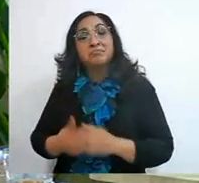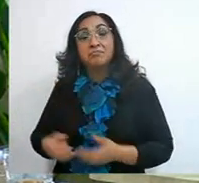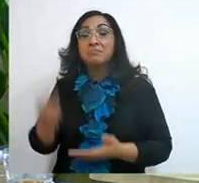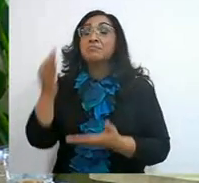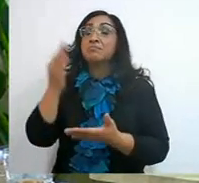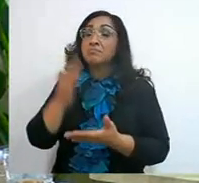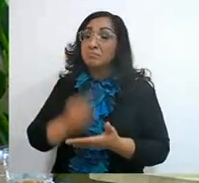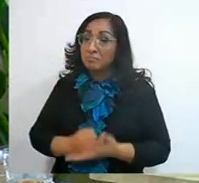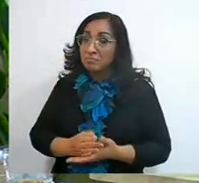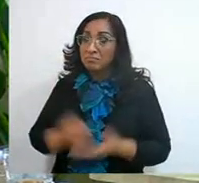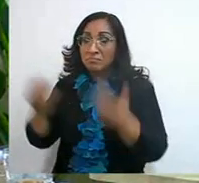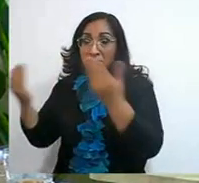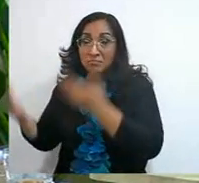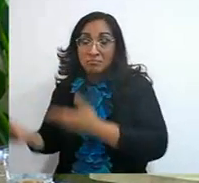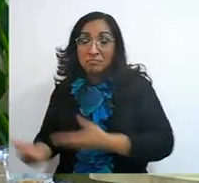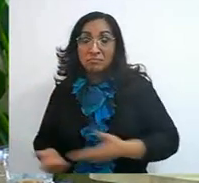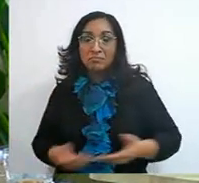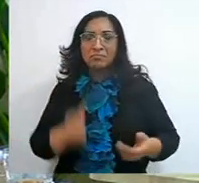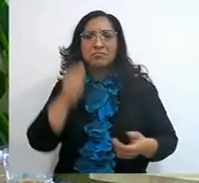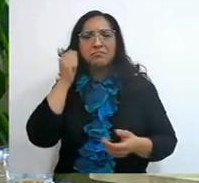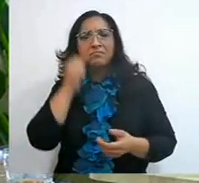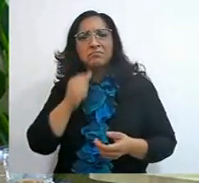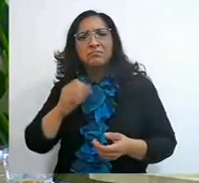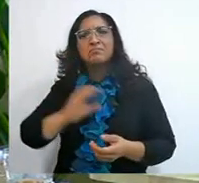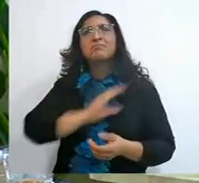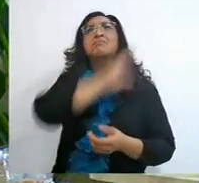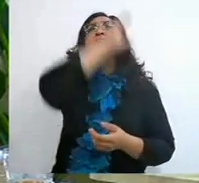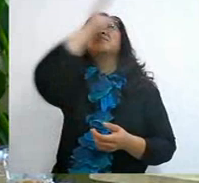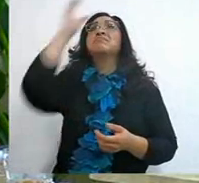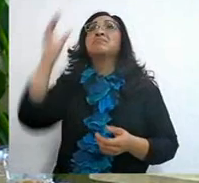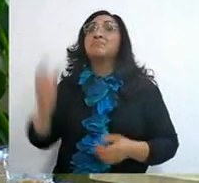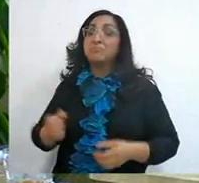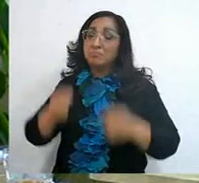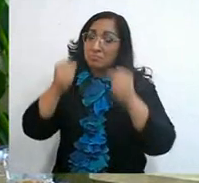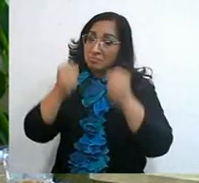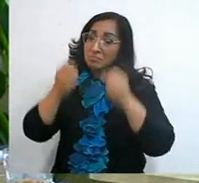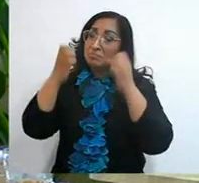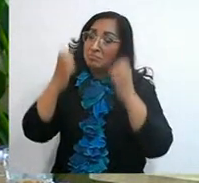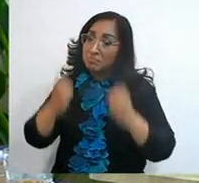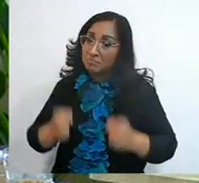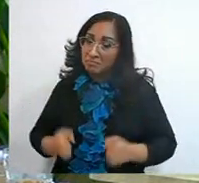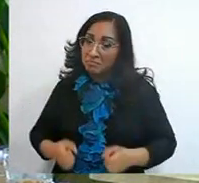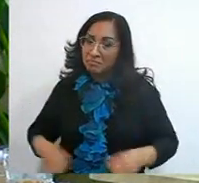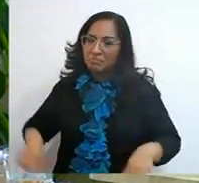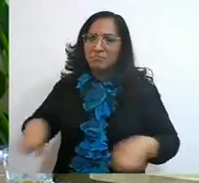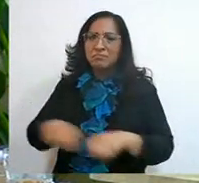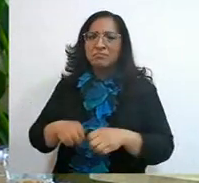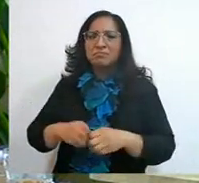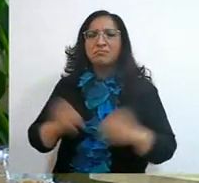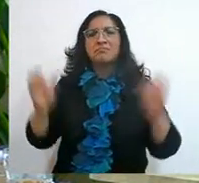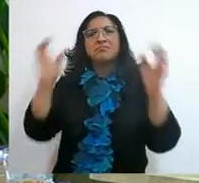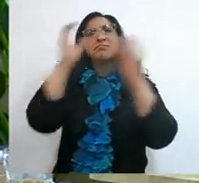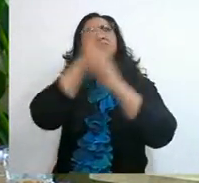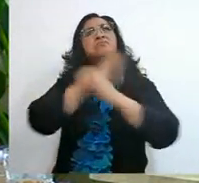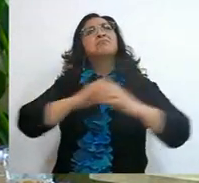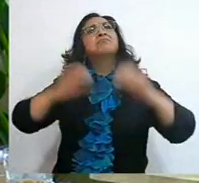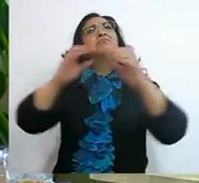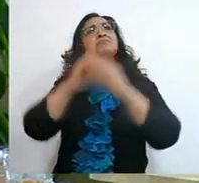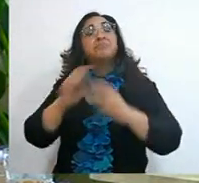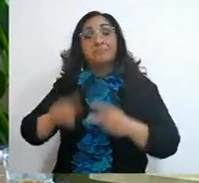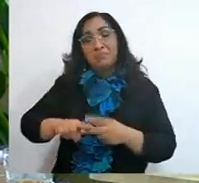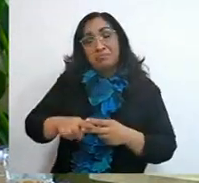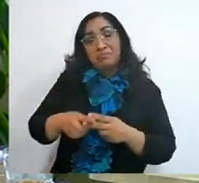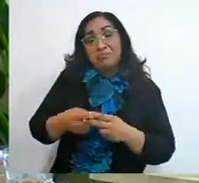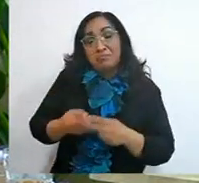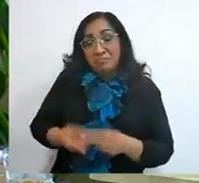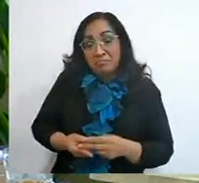único que nos llevará siempre hacia arriba y a seguridad. Como cantamos el canto al principio,